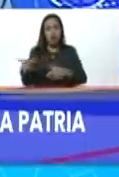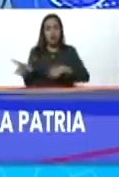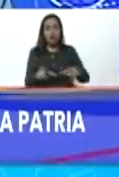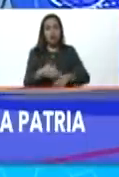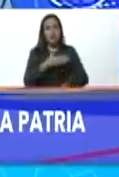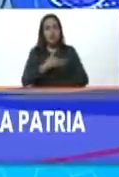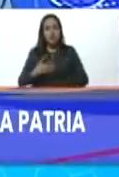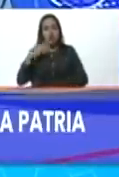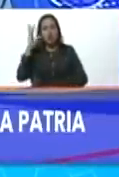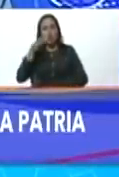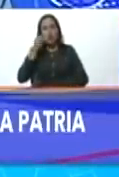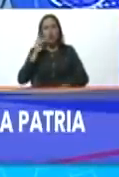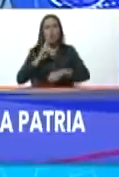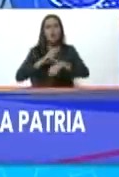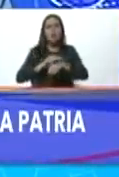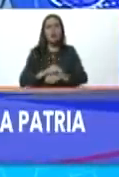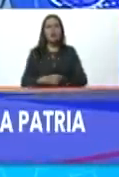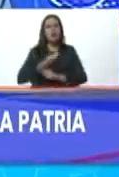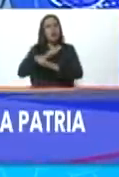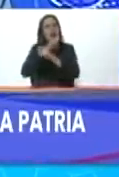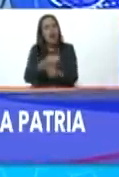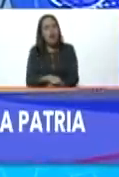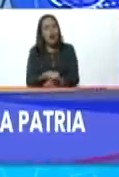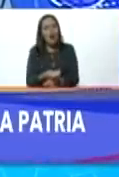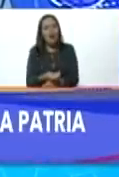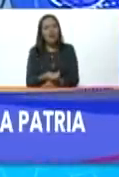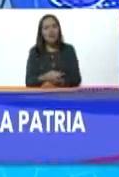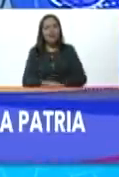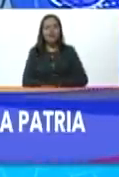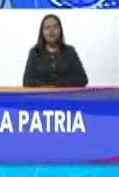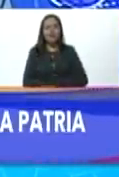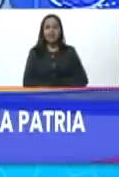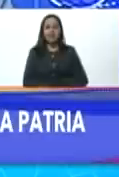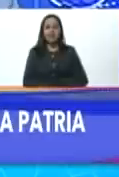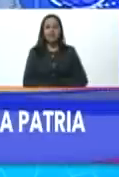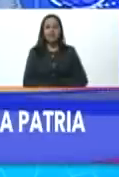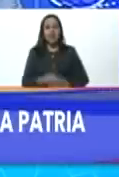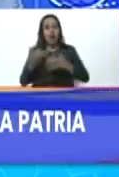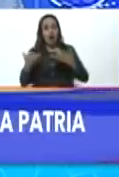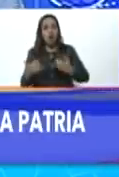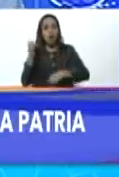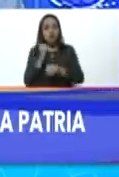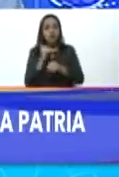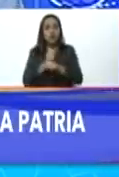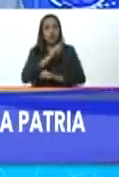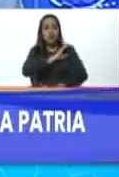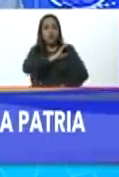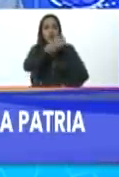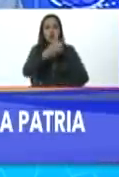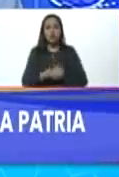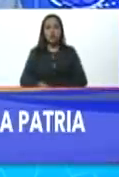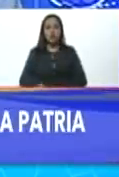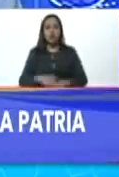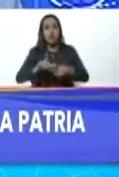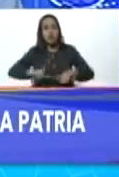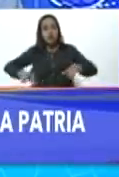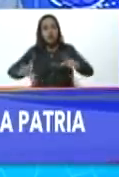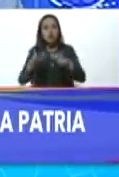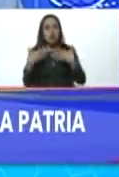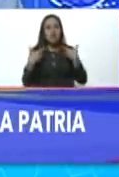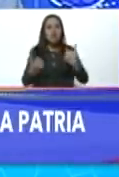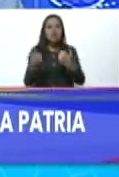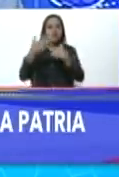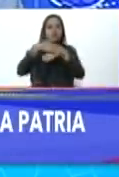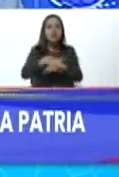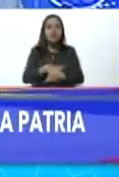como joven médica recién graduada, actualmente se desempeña como directora de la área de salud